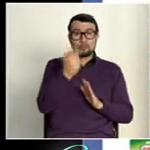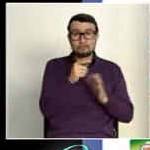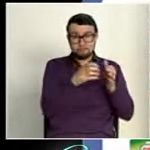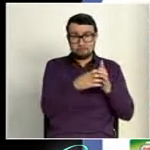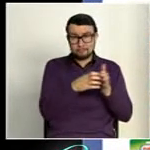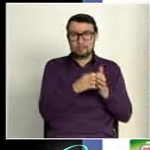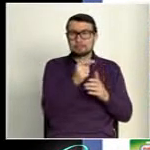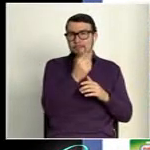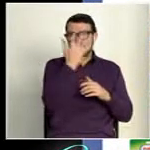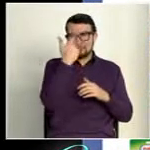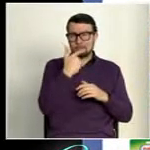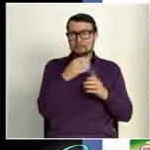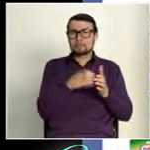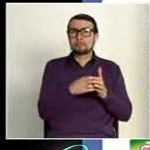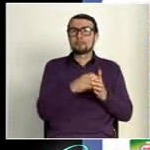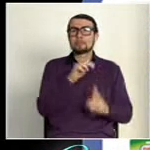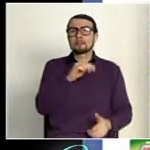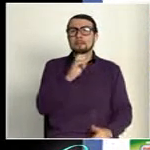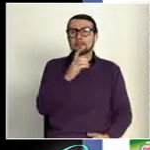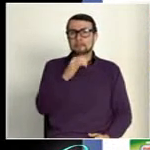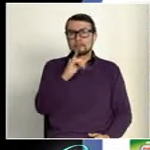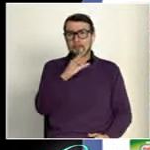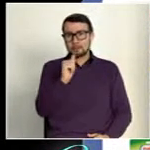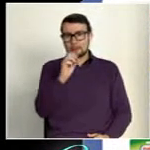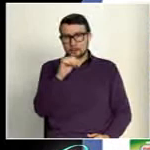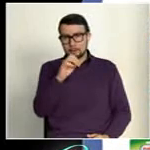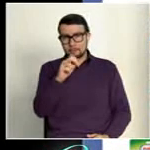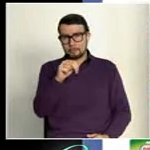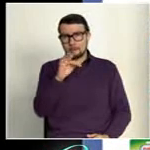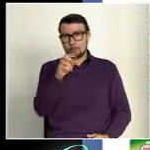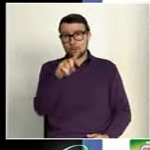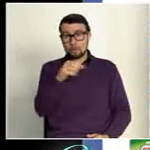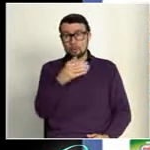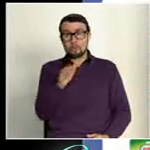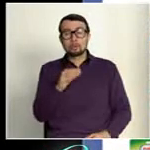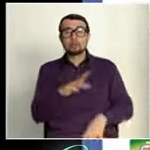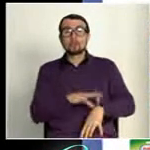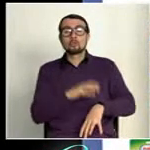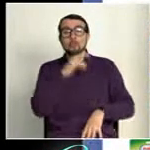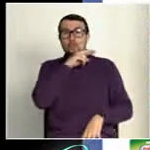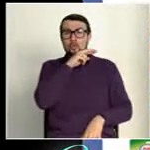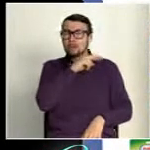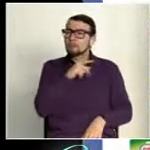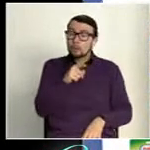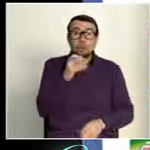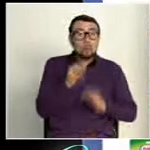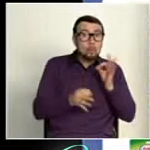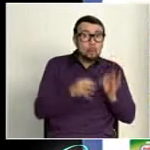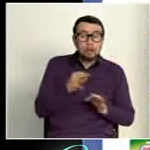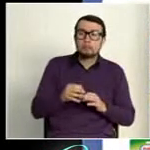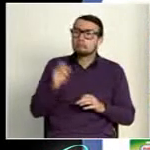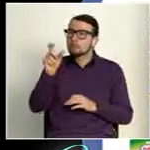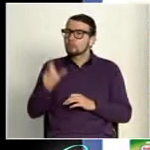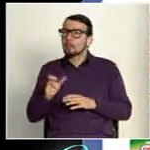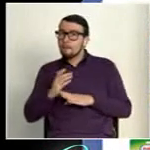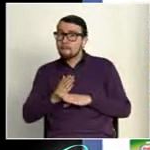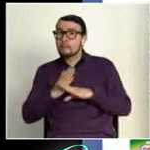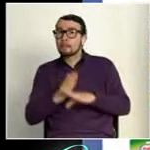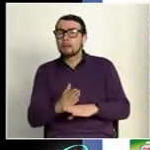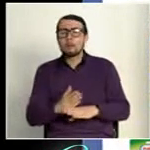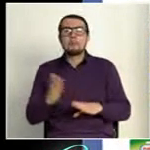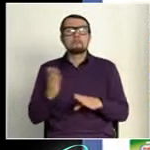Rojas, que son los cuidados que debe tener una persona para evitar problemas del